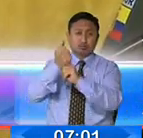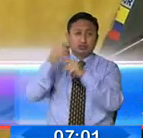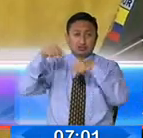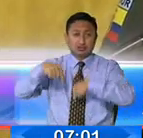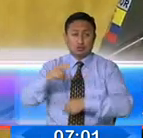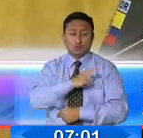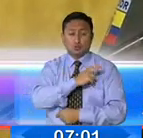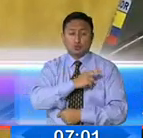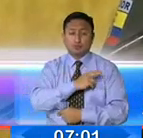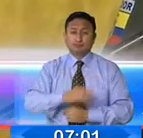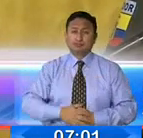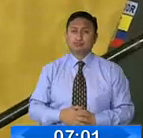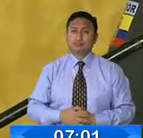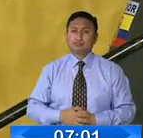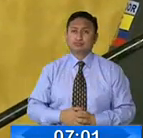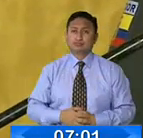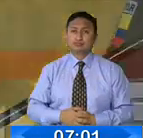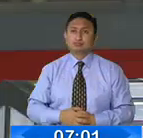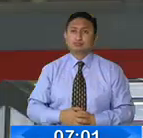académicos como en el operativo.